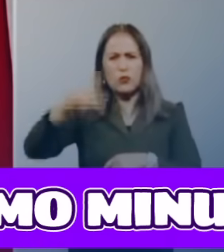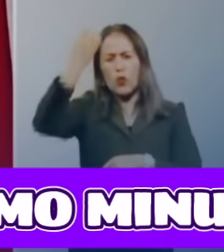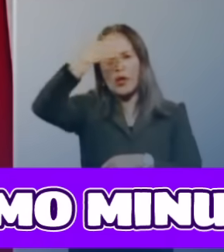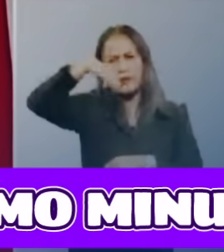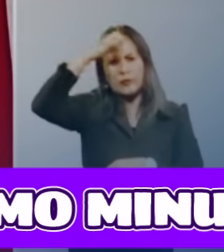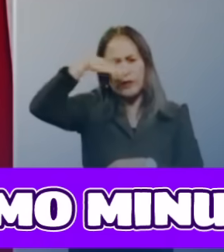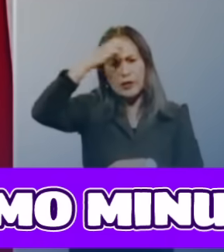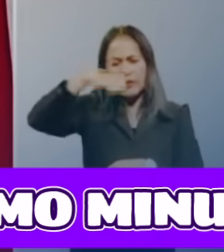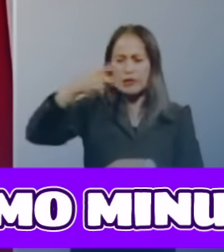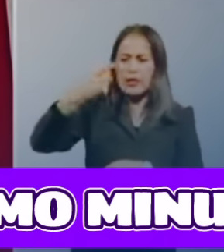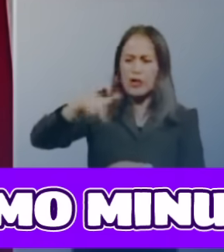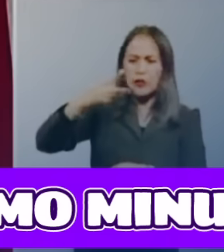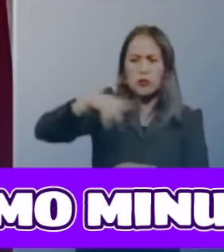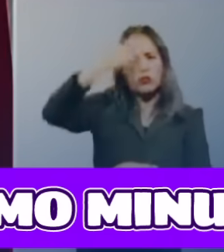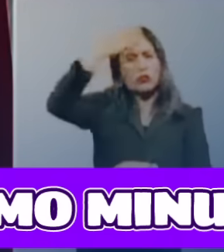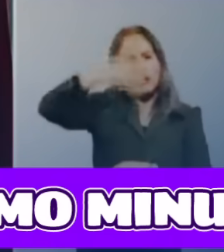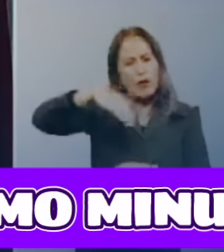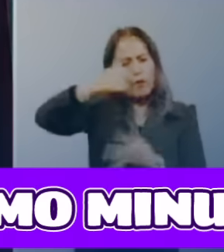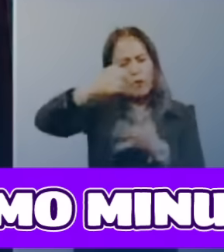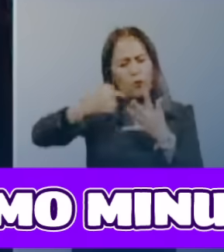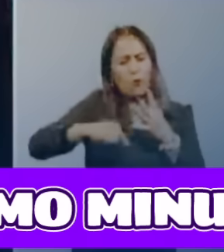y sus aprendizajes.